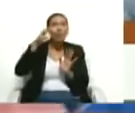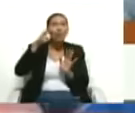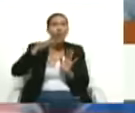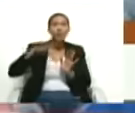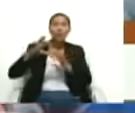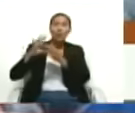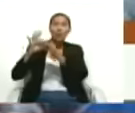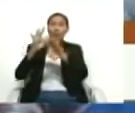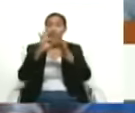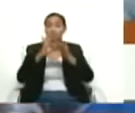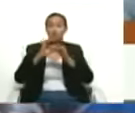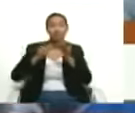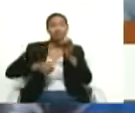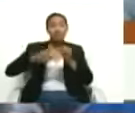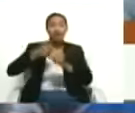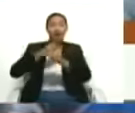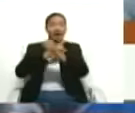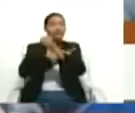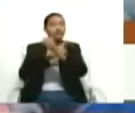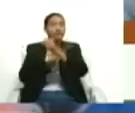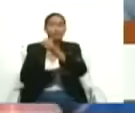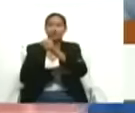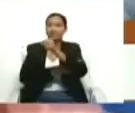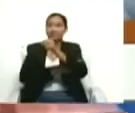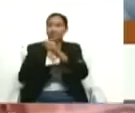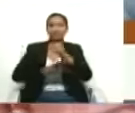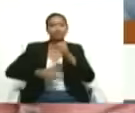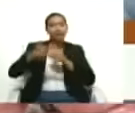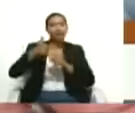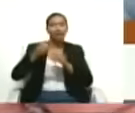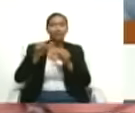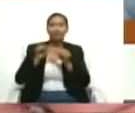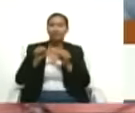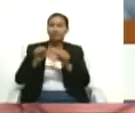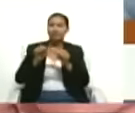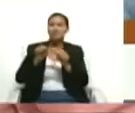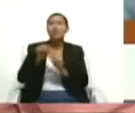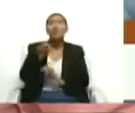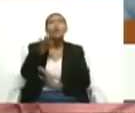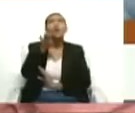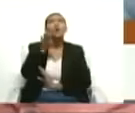más fuertes para lo que viene. Y lo que viene es un futuro